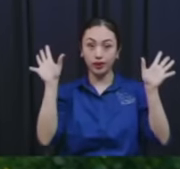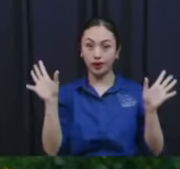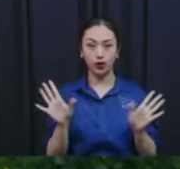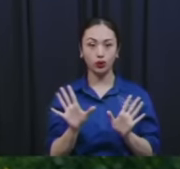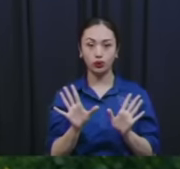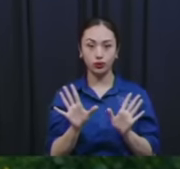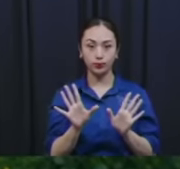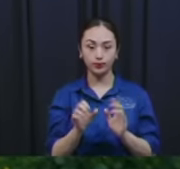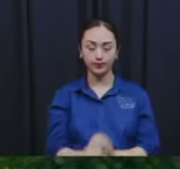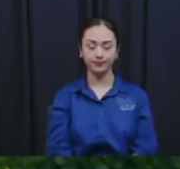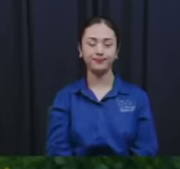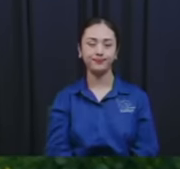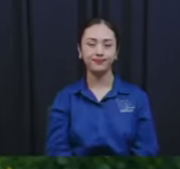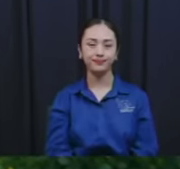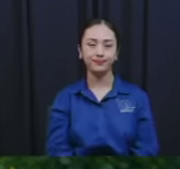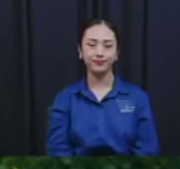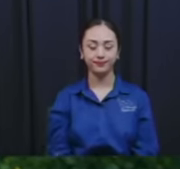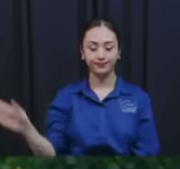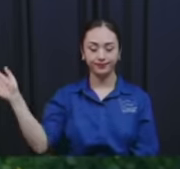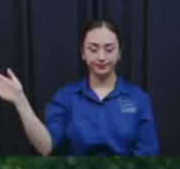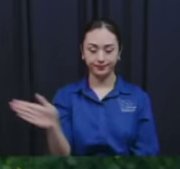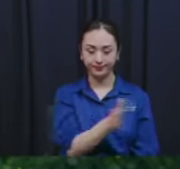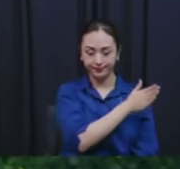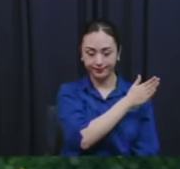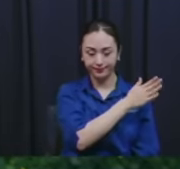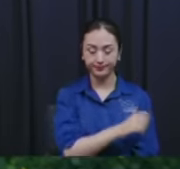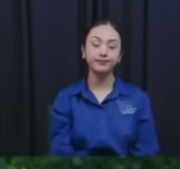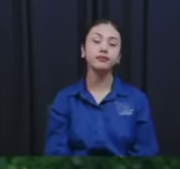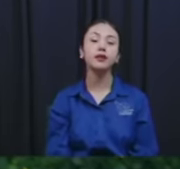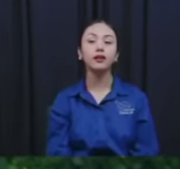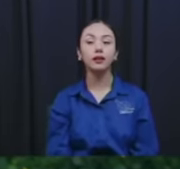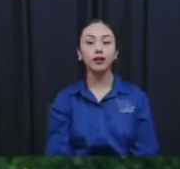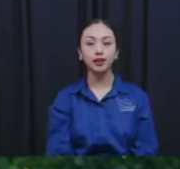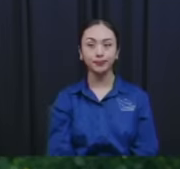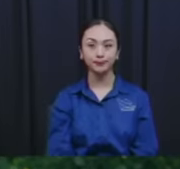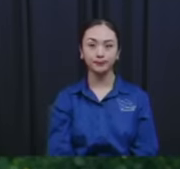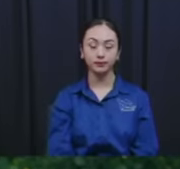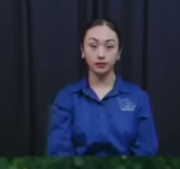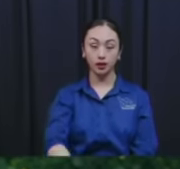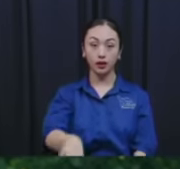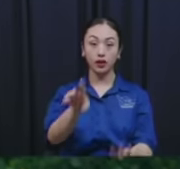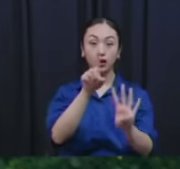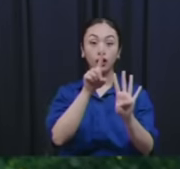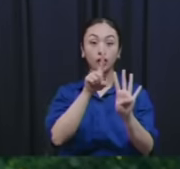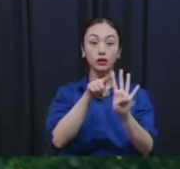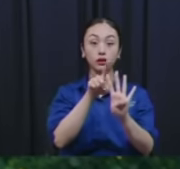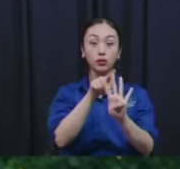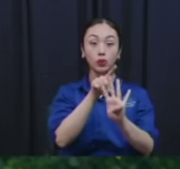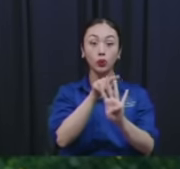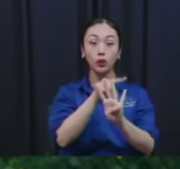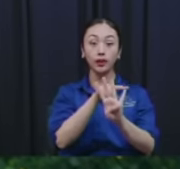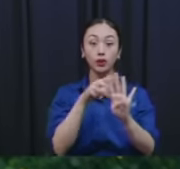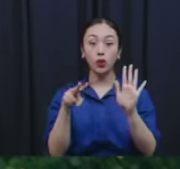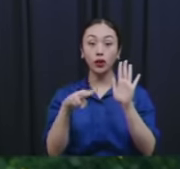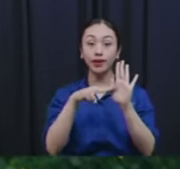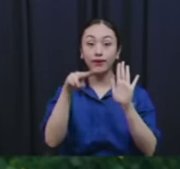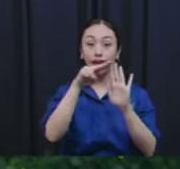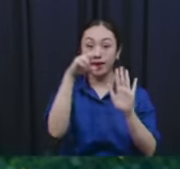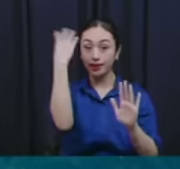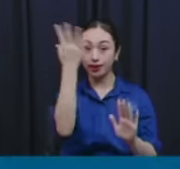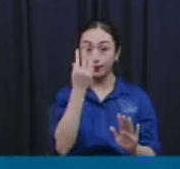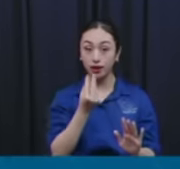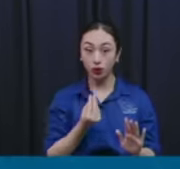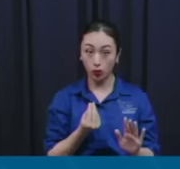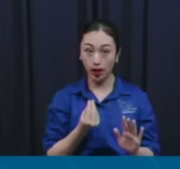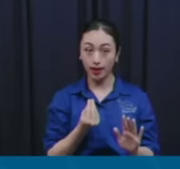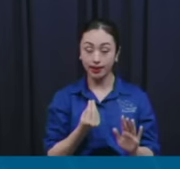glorioso bueno sigamos entonces aquí están los cuatro las cuatro estaturas verdad el verso 17 este la